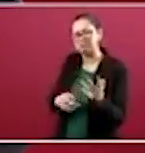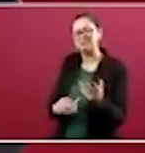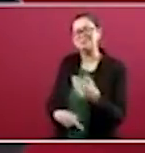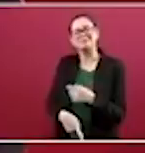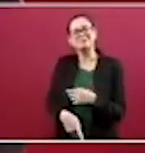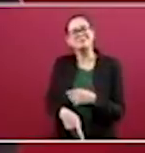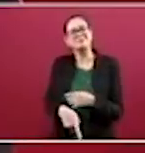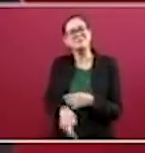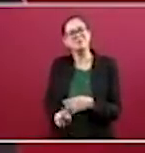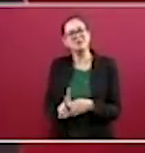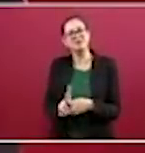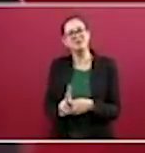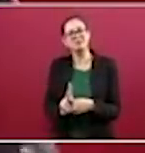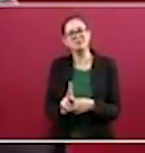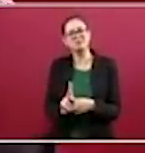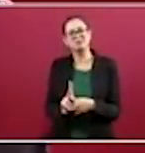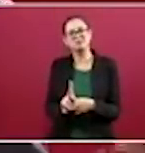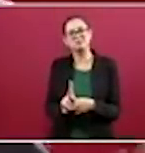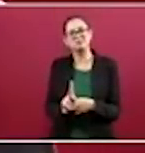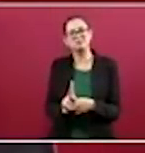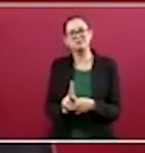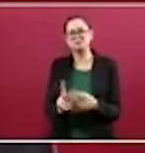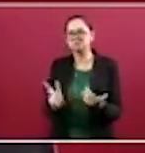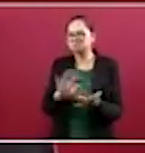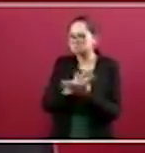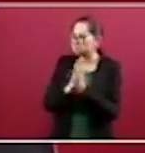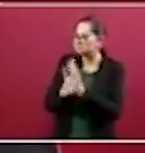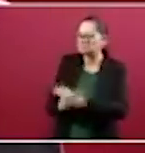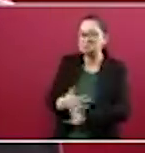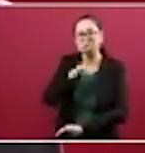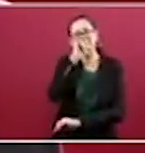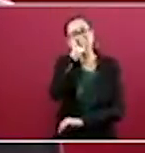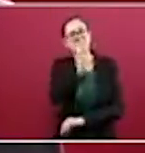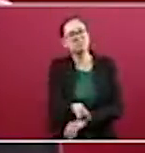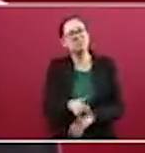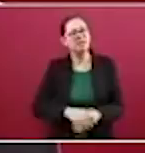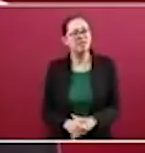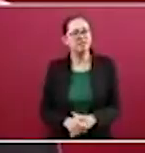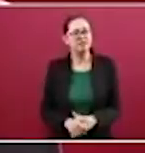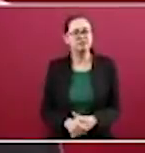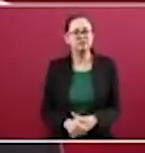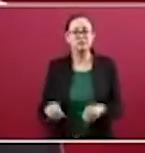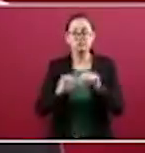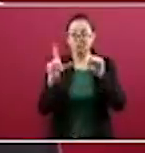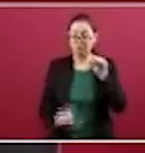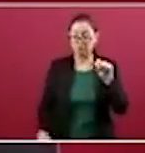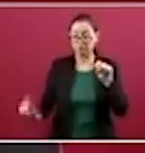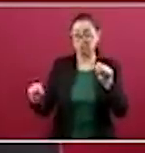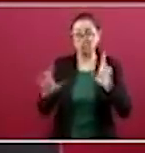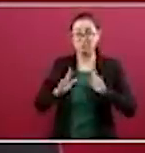pero no se hace nada por cambiar las cosas. Lo de la Guardia Nacional